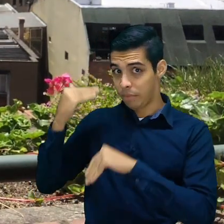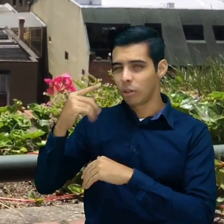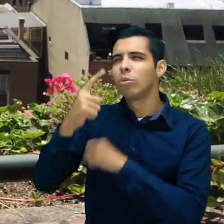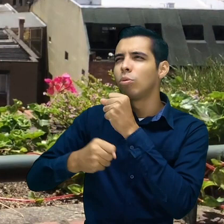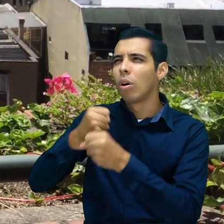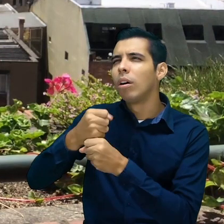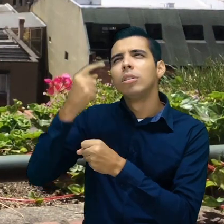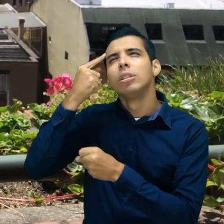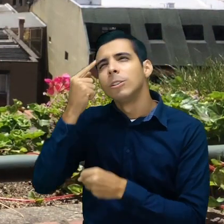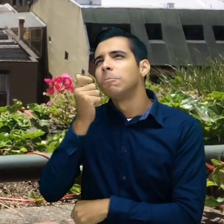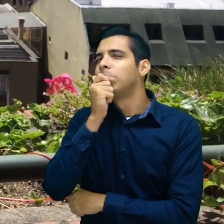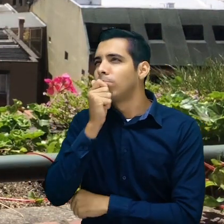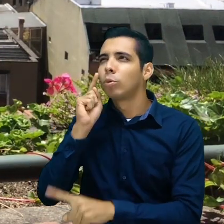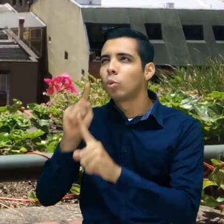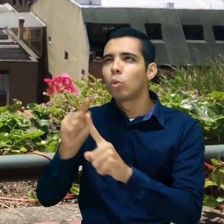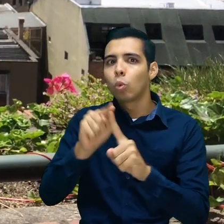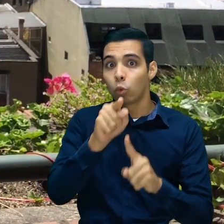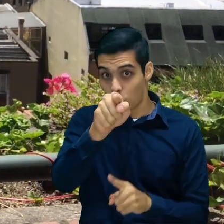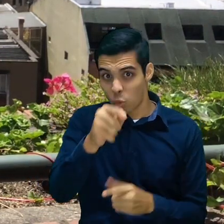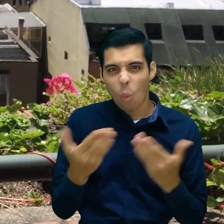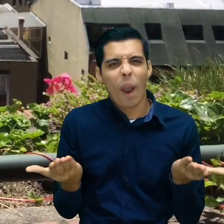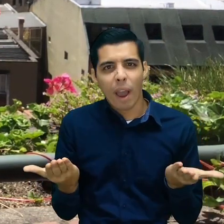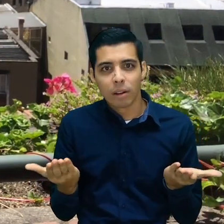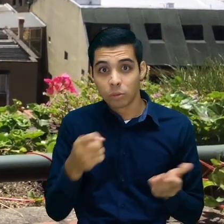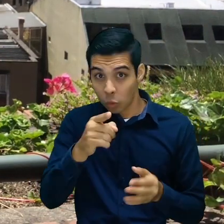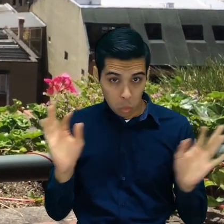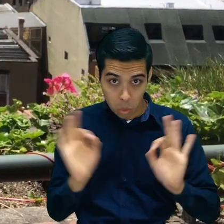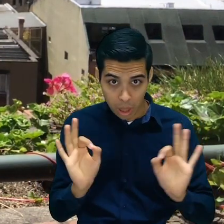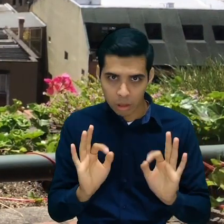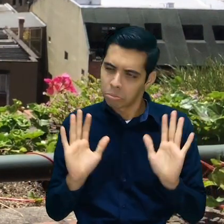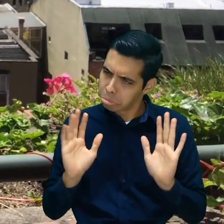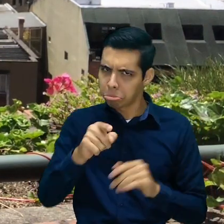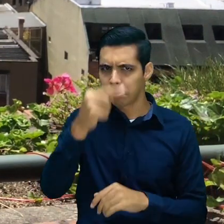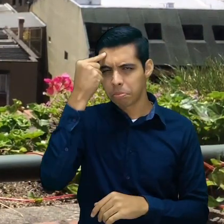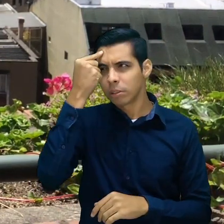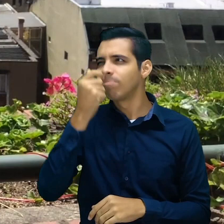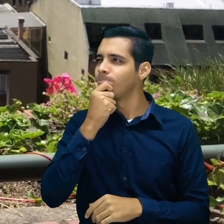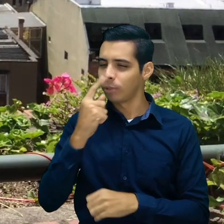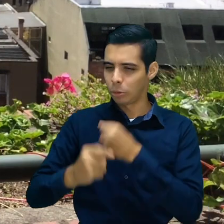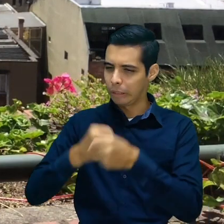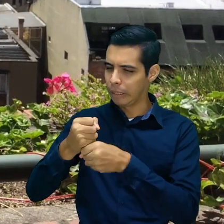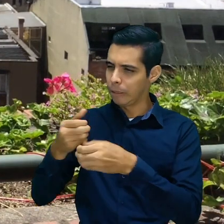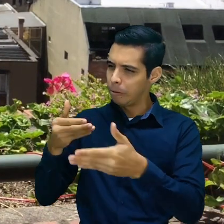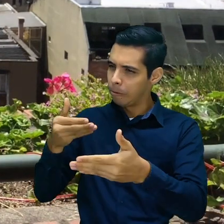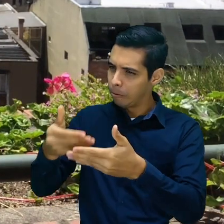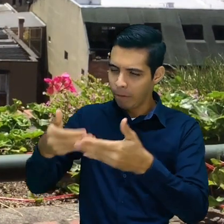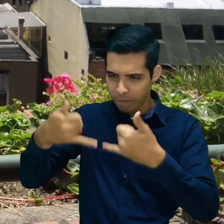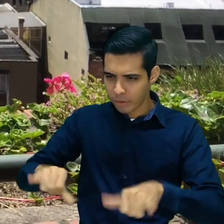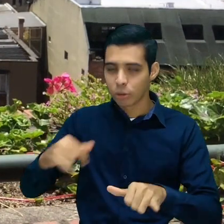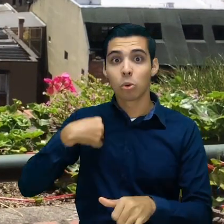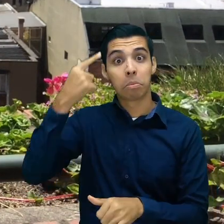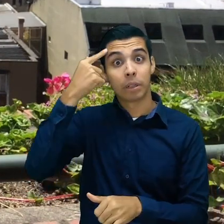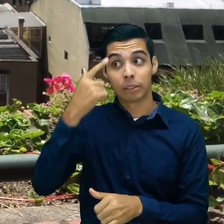en mente una sensación de cómo quieres terminar el año, financieramente hablando. Por ejemplo, estar libre de deudas o con un aumento